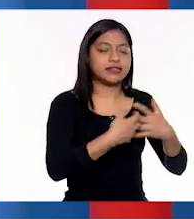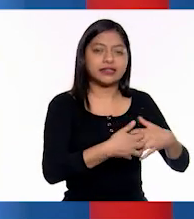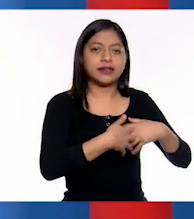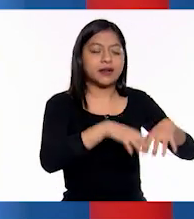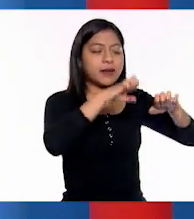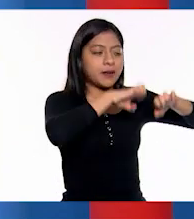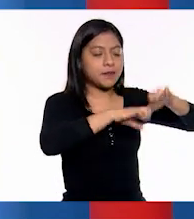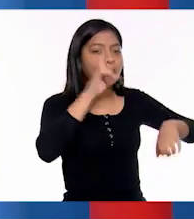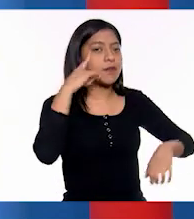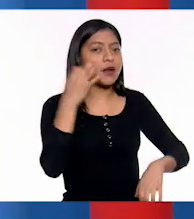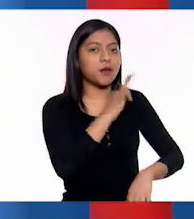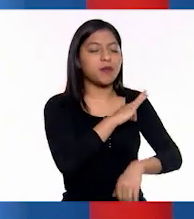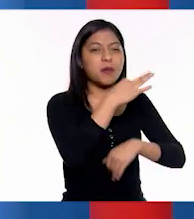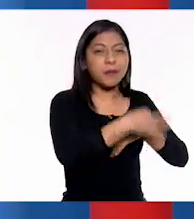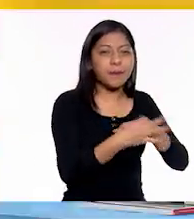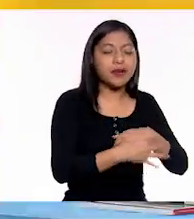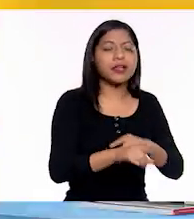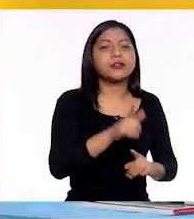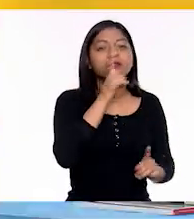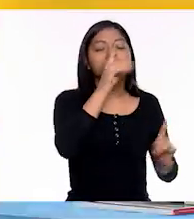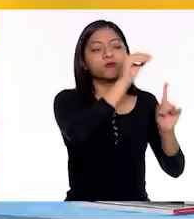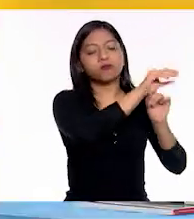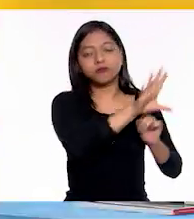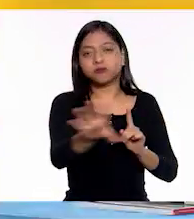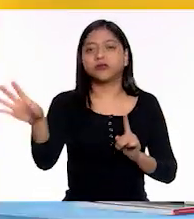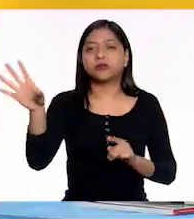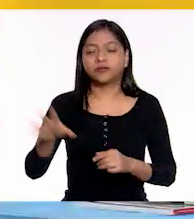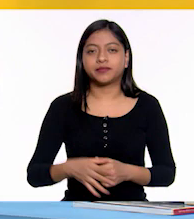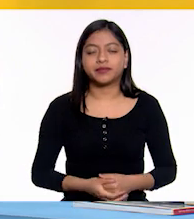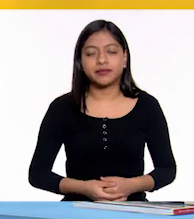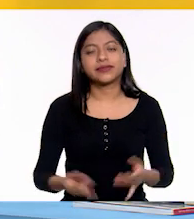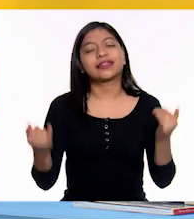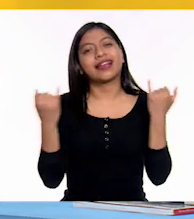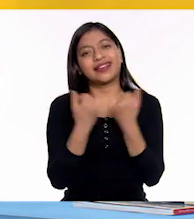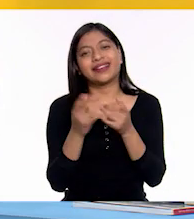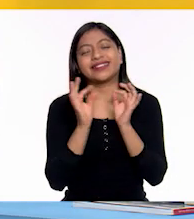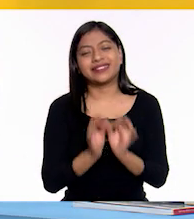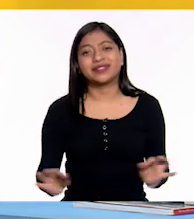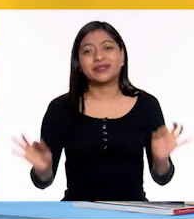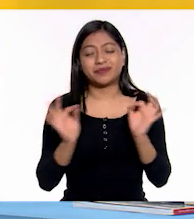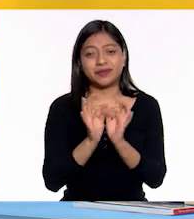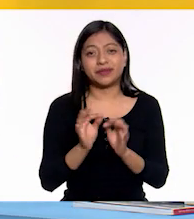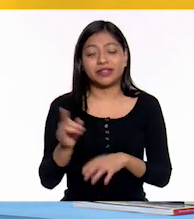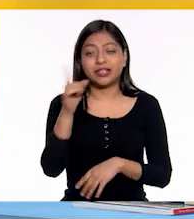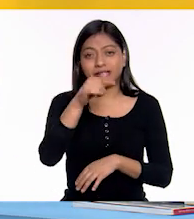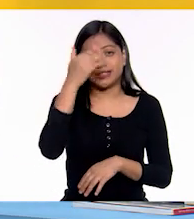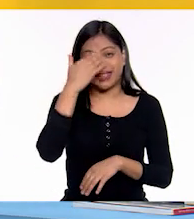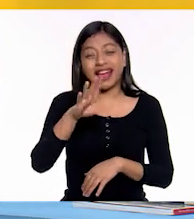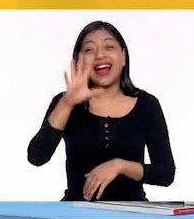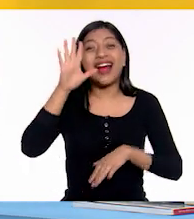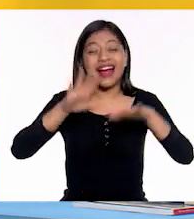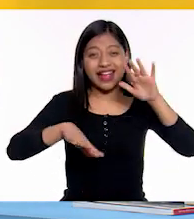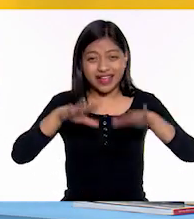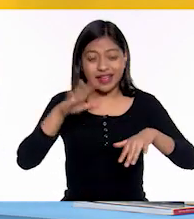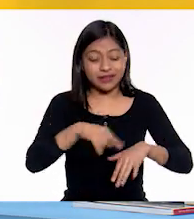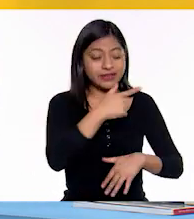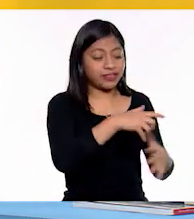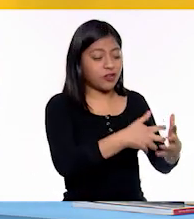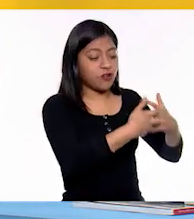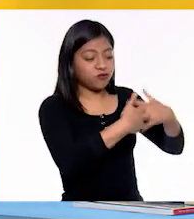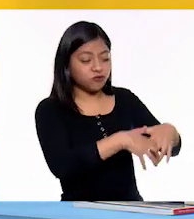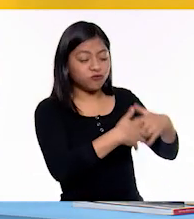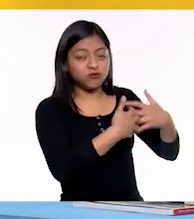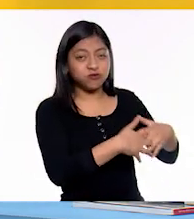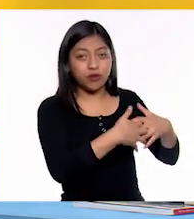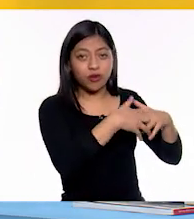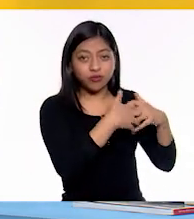servicio en menor tiempo posible. Sin embargo, en ocasiones ocurren fallas en los equipos de las centrales eléctricas que